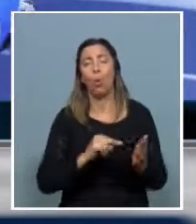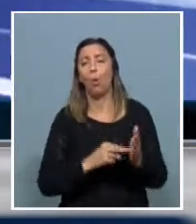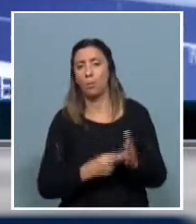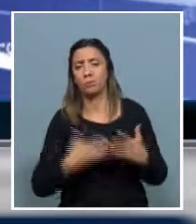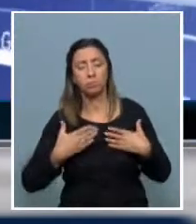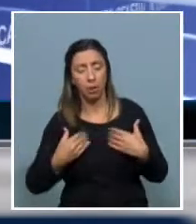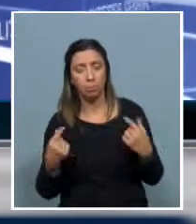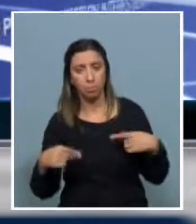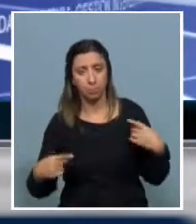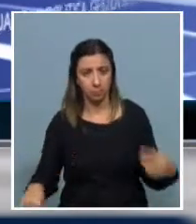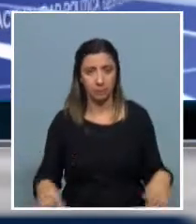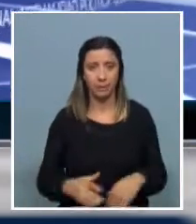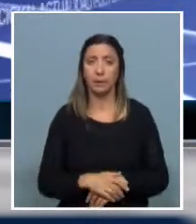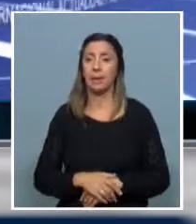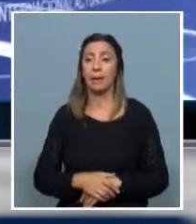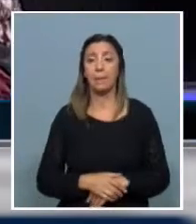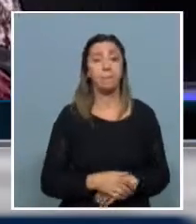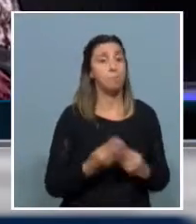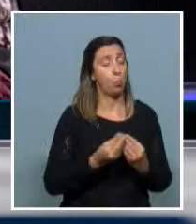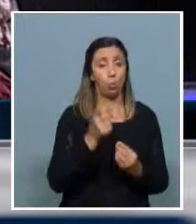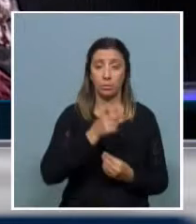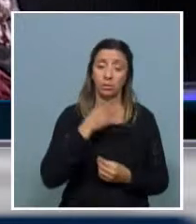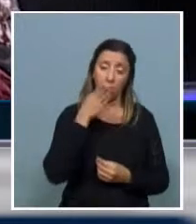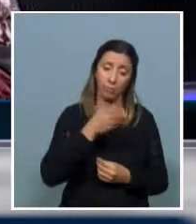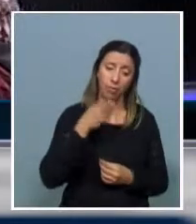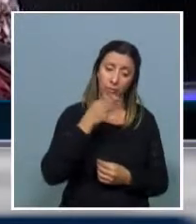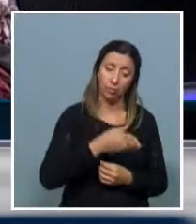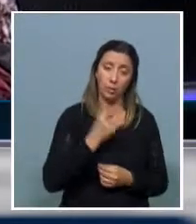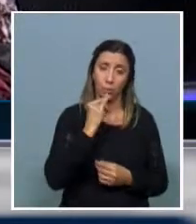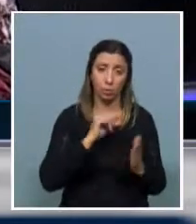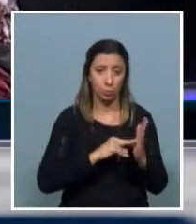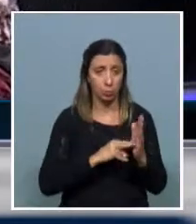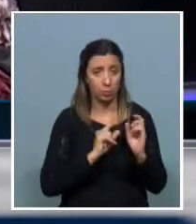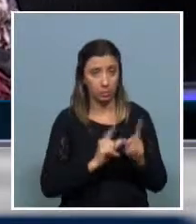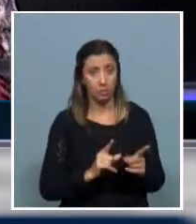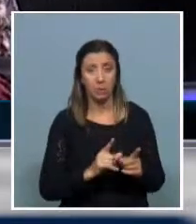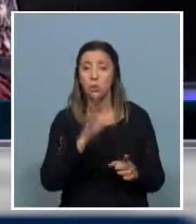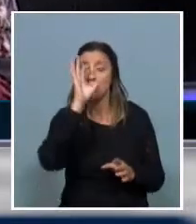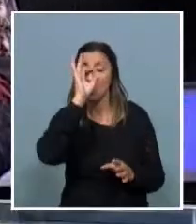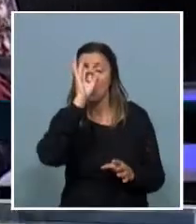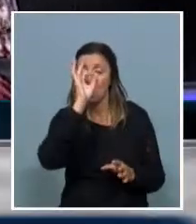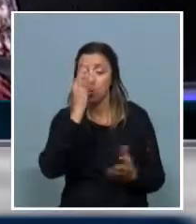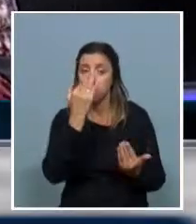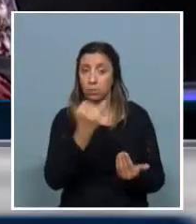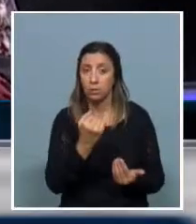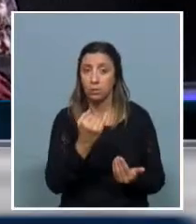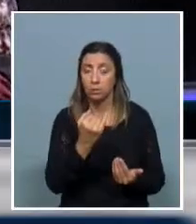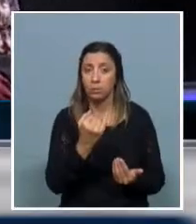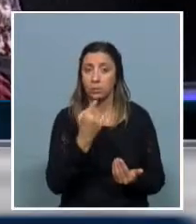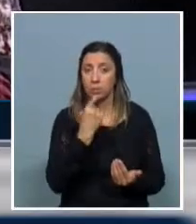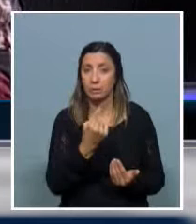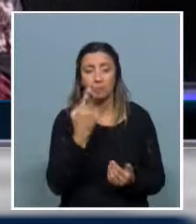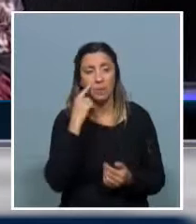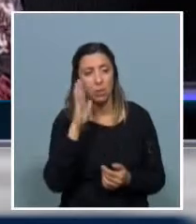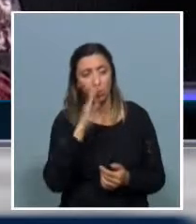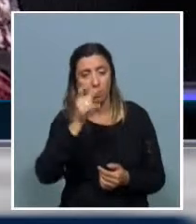de salud, tengo tal problema. Y hay un desfile incesante de gente como funcionario. Jamás pueden desconocer